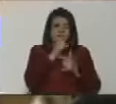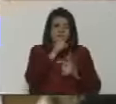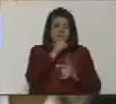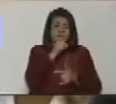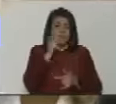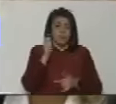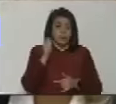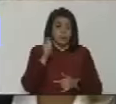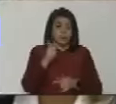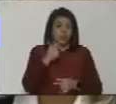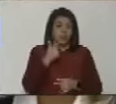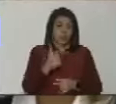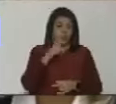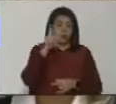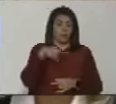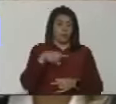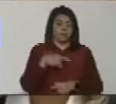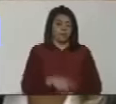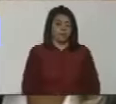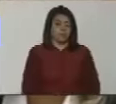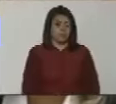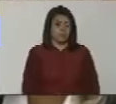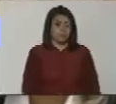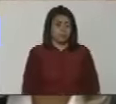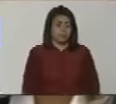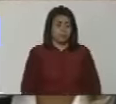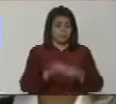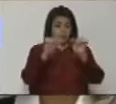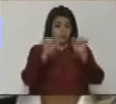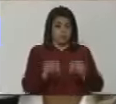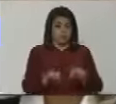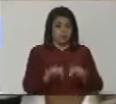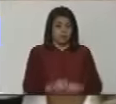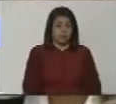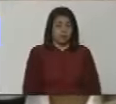adultas y adultas mayores y desde acá